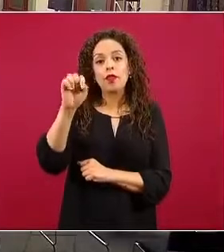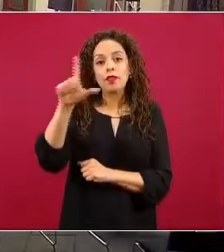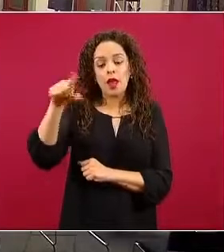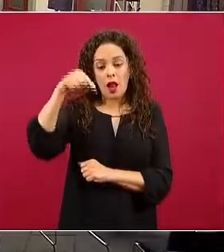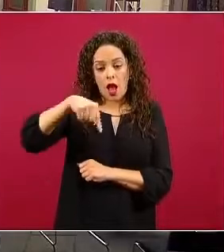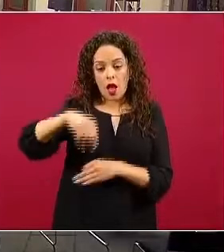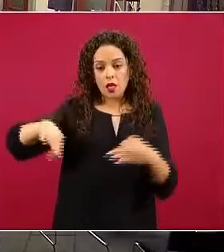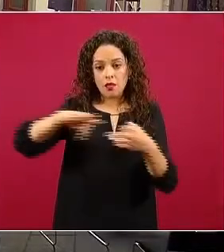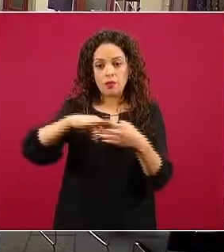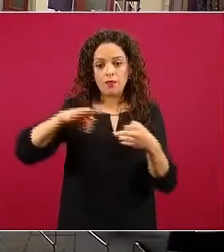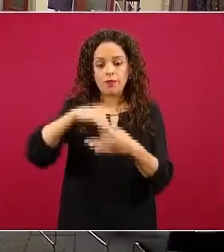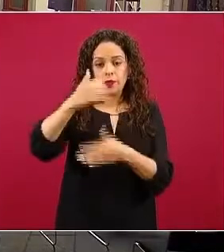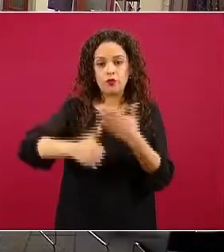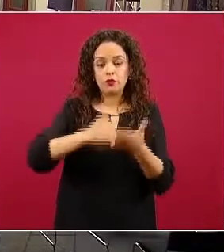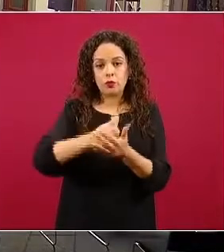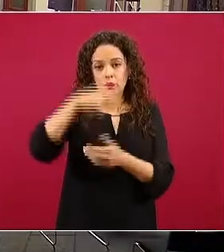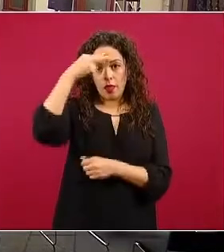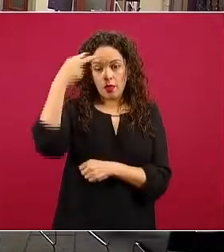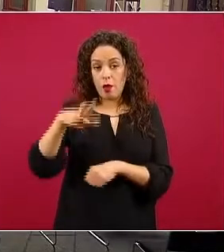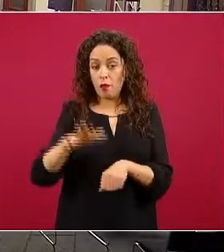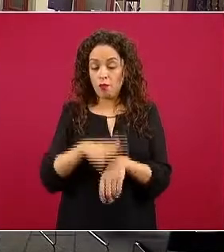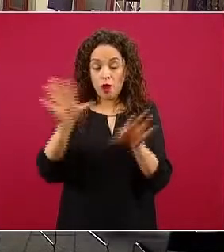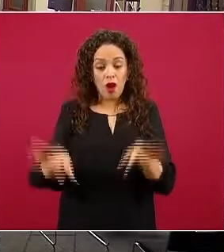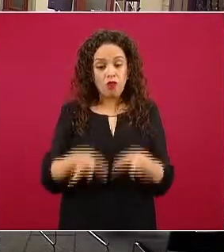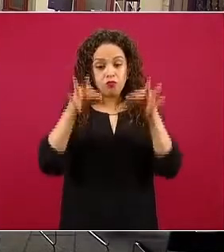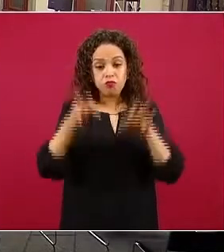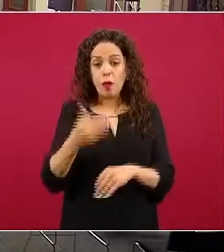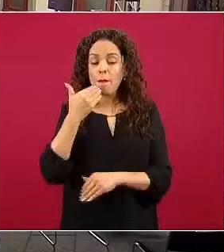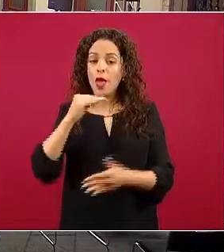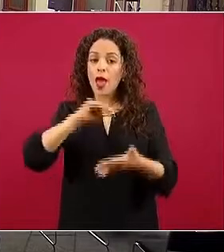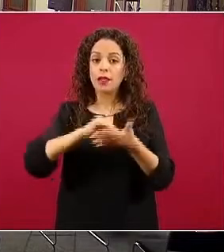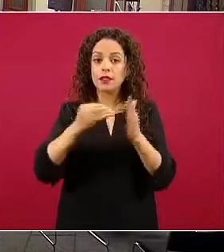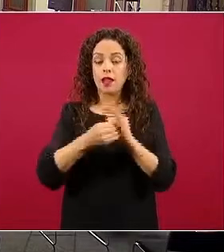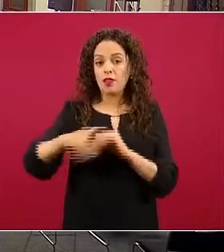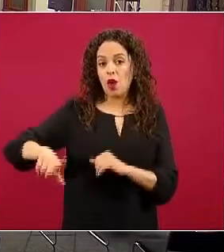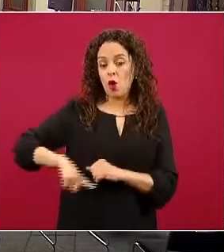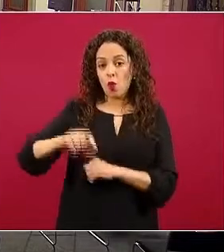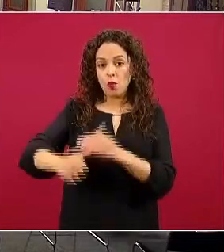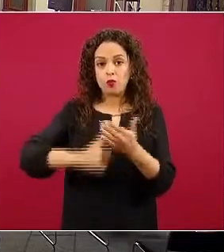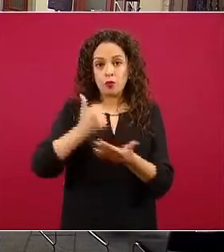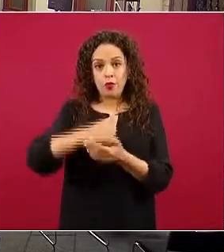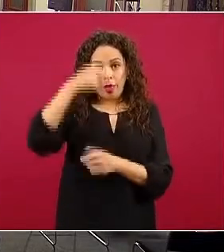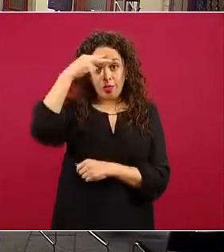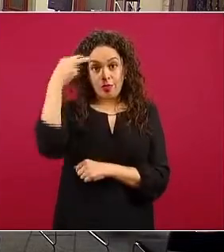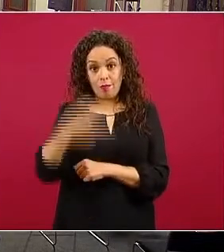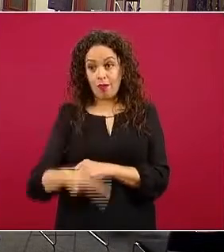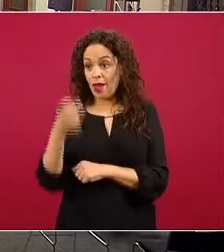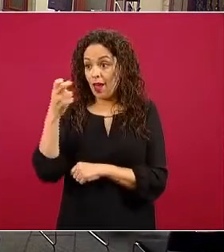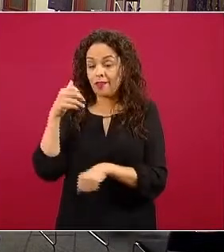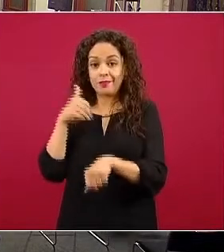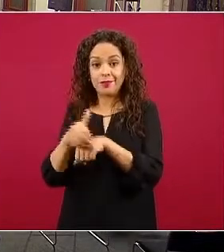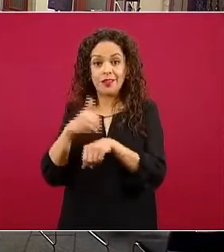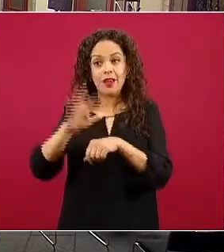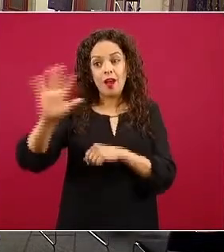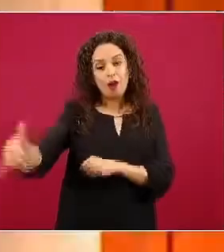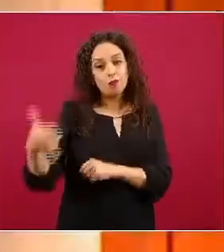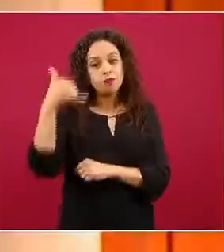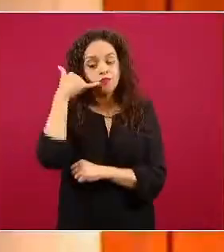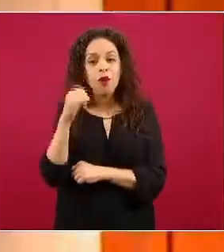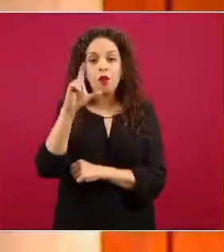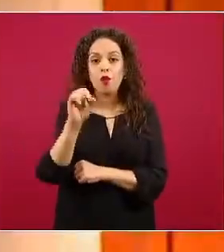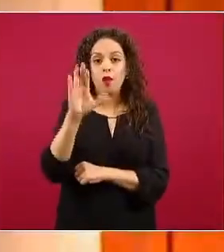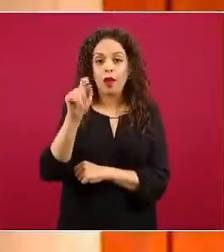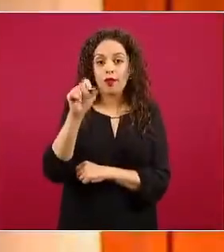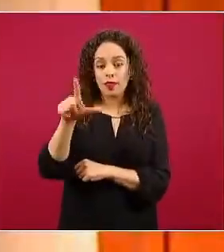por esta extraordinaria estrategia del gobierno de la Ciudad de México de Locatel personalmente o por mensaje,